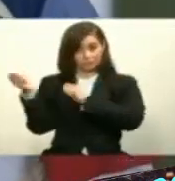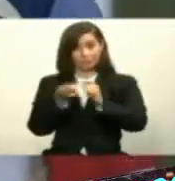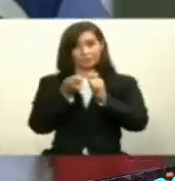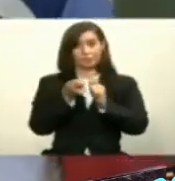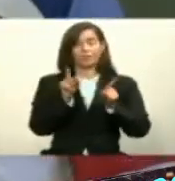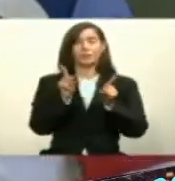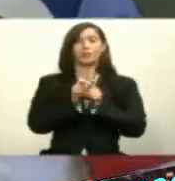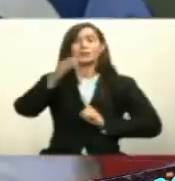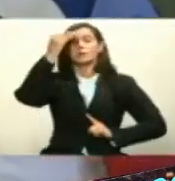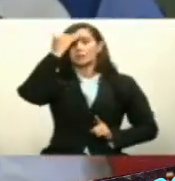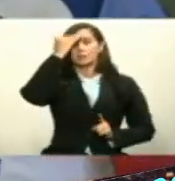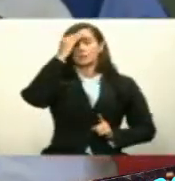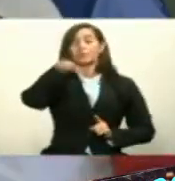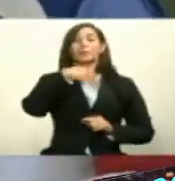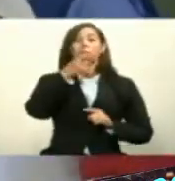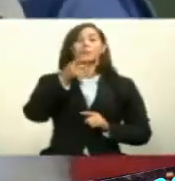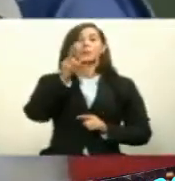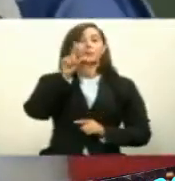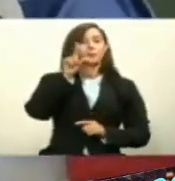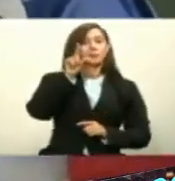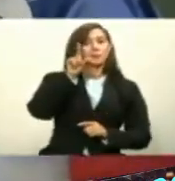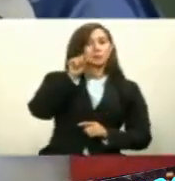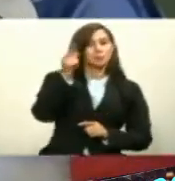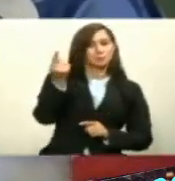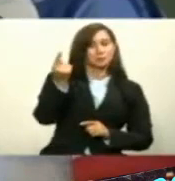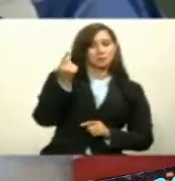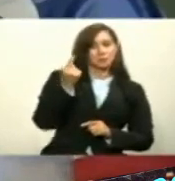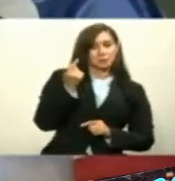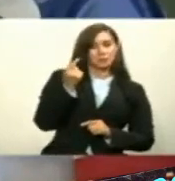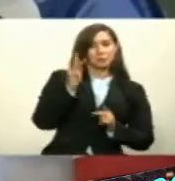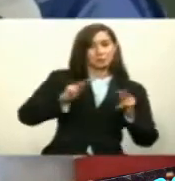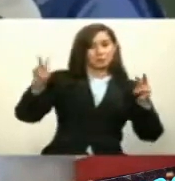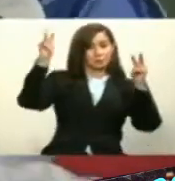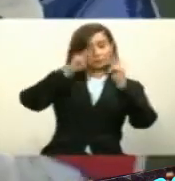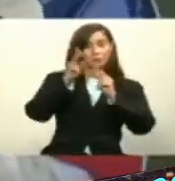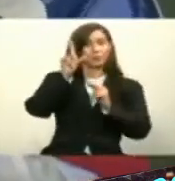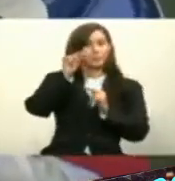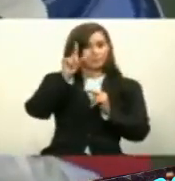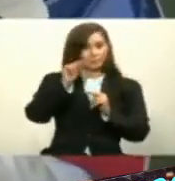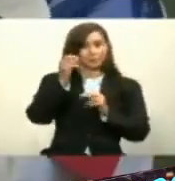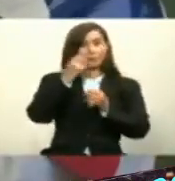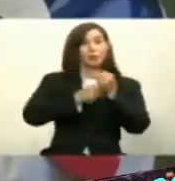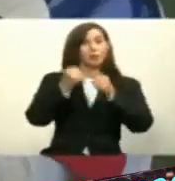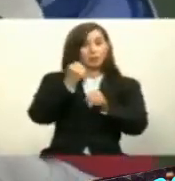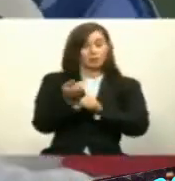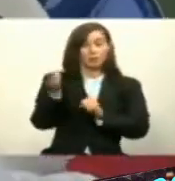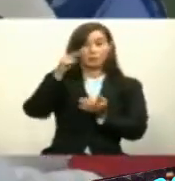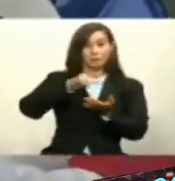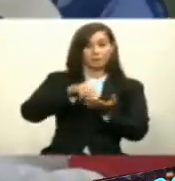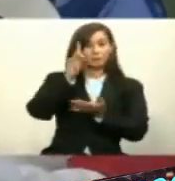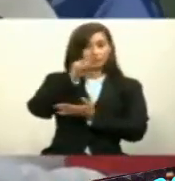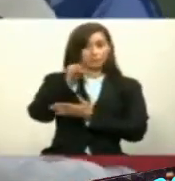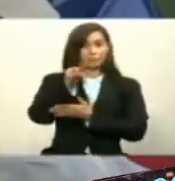Y estamos seguros, Vitelio, que en el 20 trajimos la victoria número 20 y en el 21 vamos a traer la victoria número